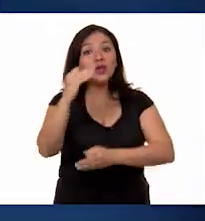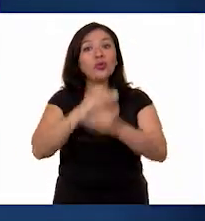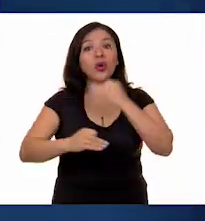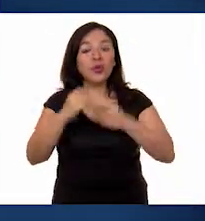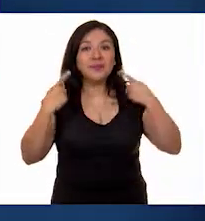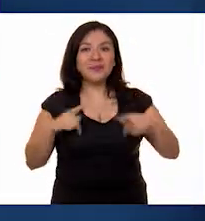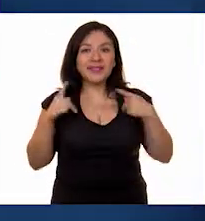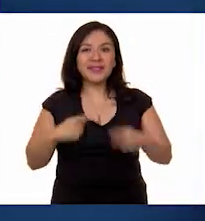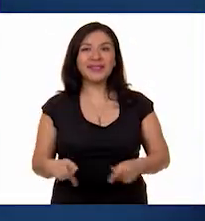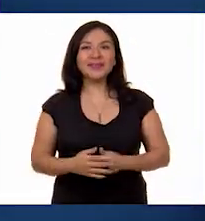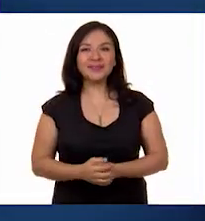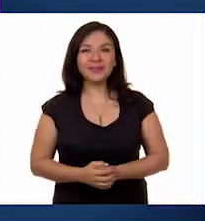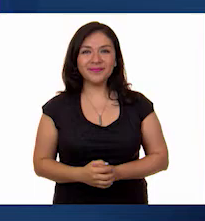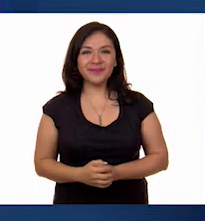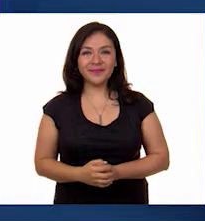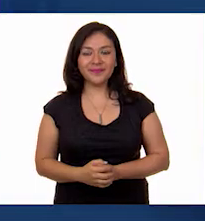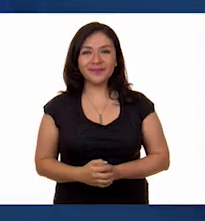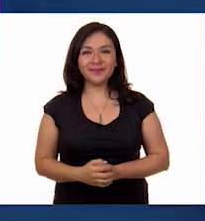a los otros.